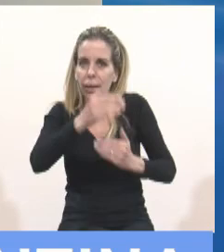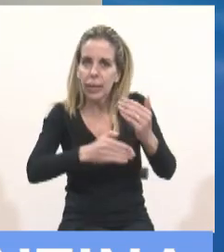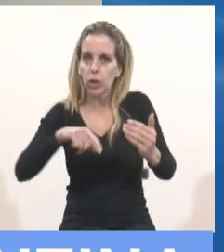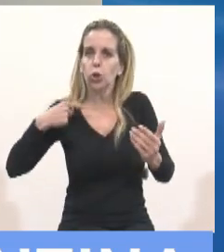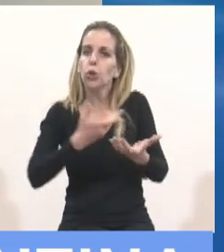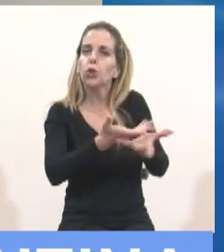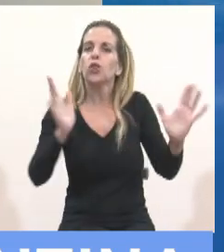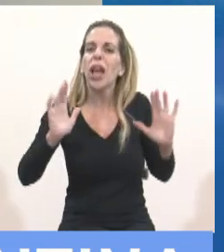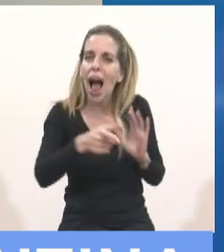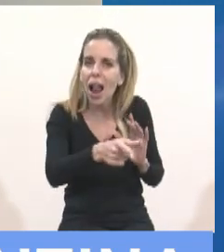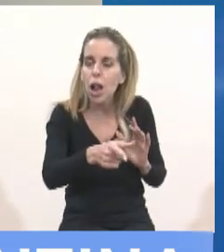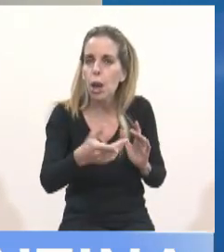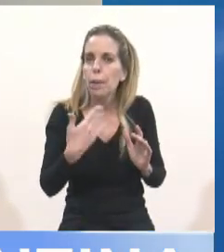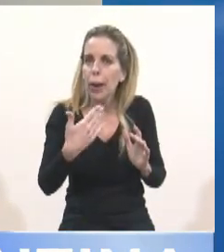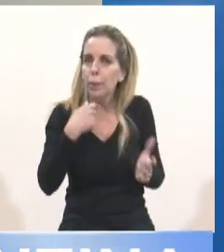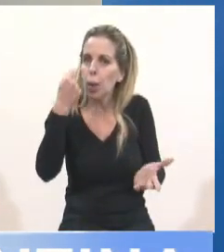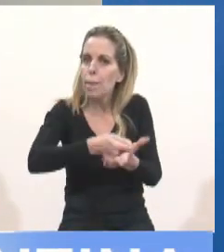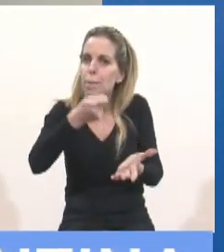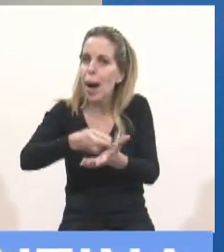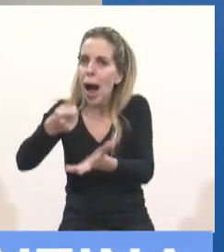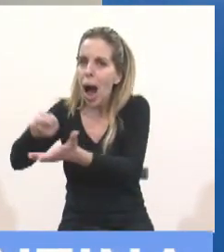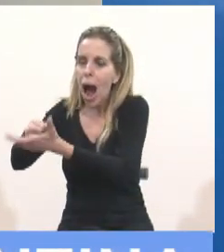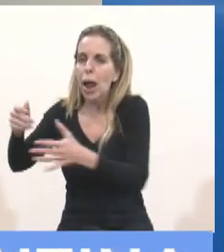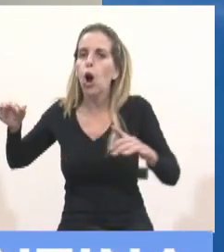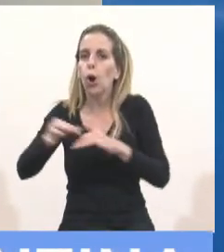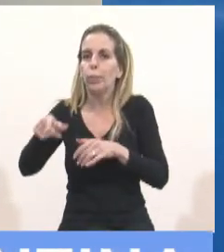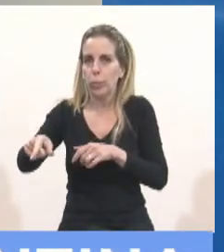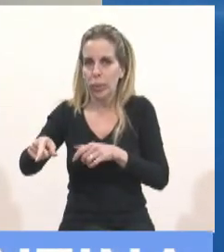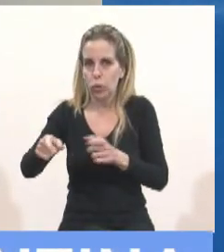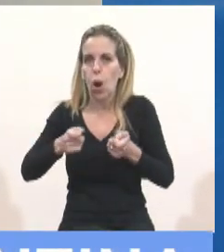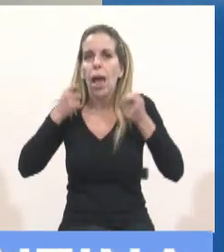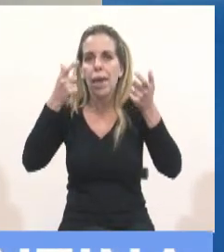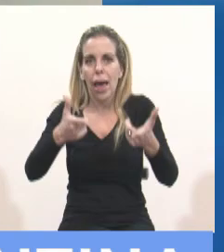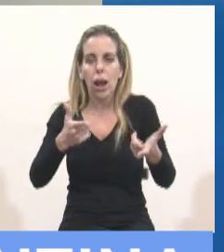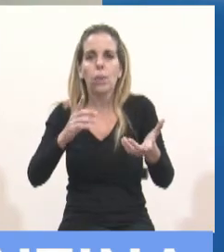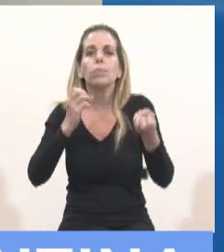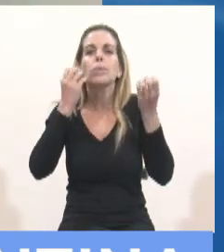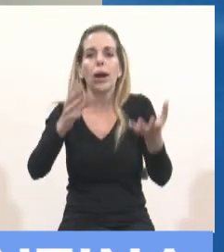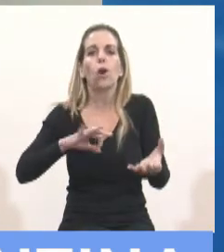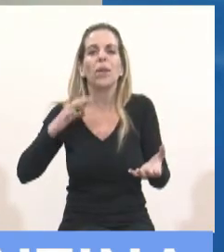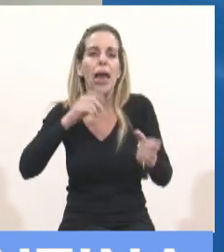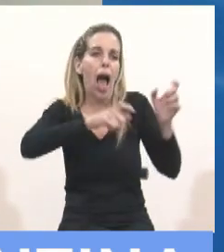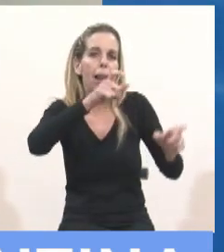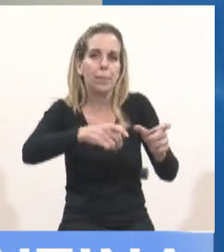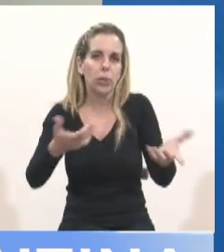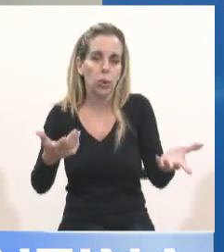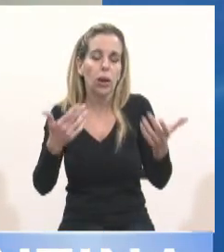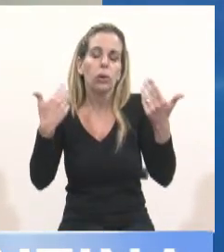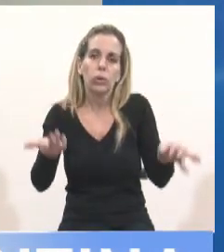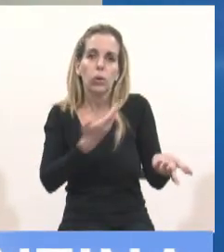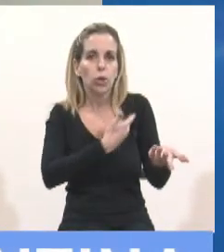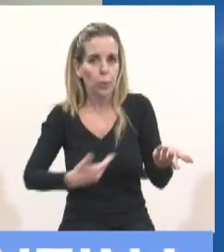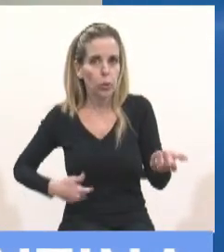poder afrontar los compromisos y darle bienestar a nuestro pueblo. Por eso, señora